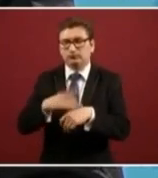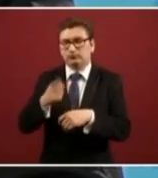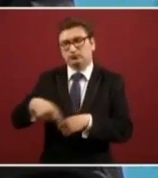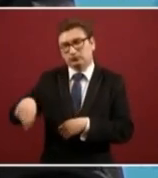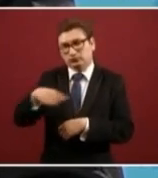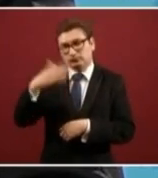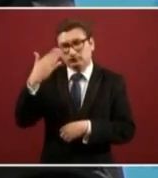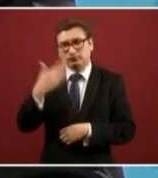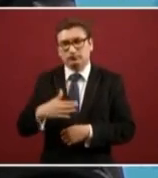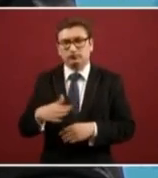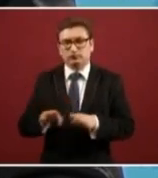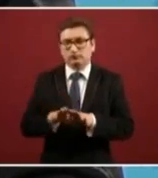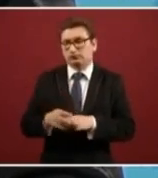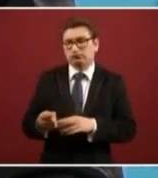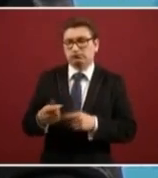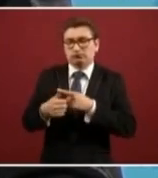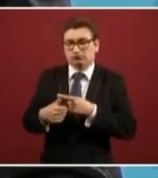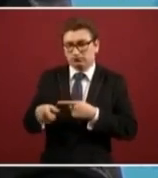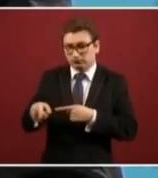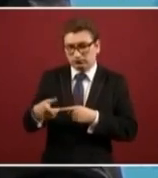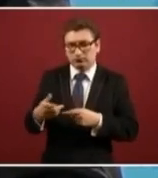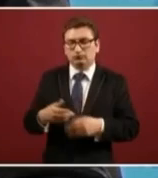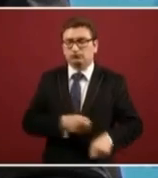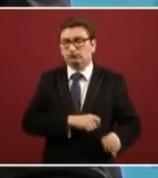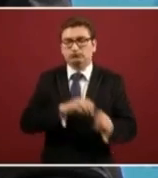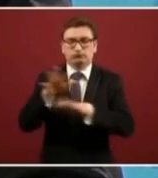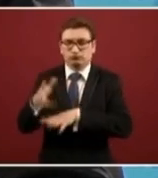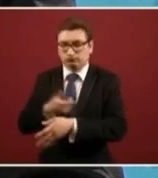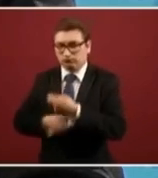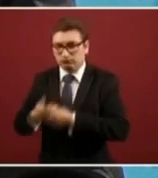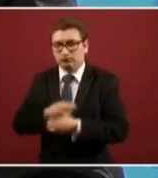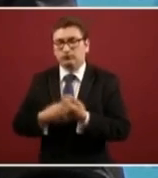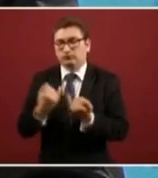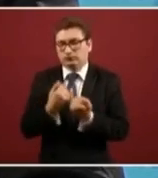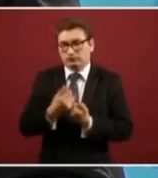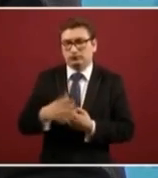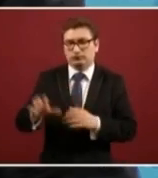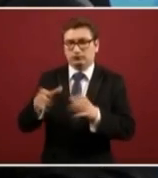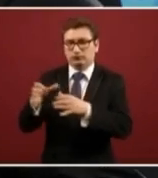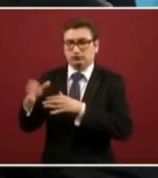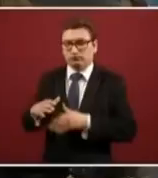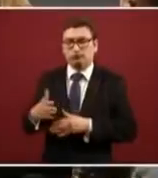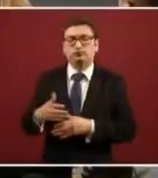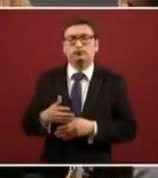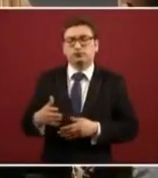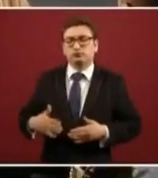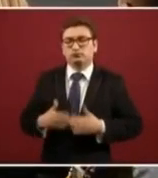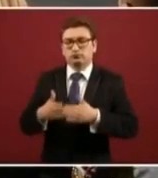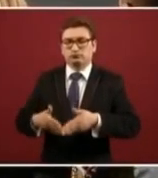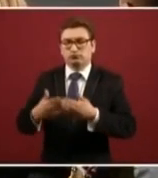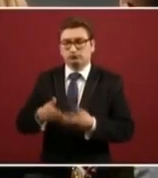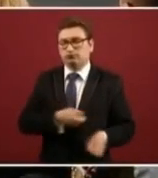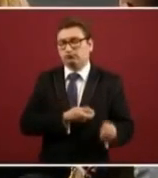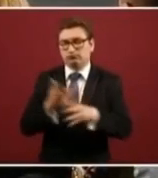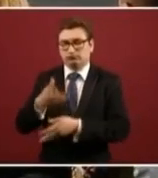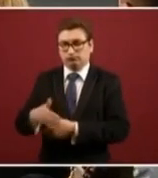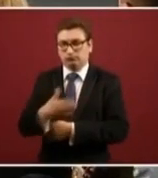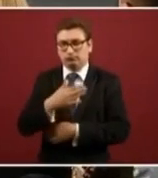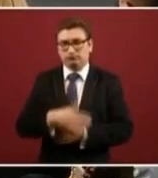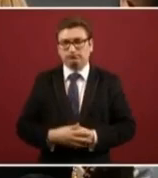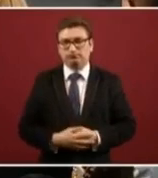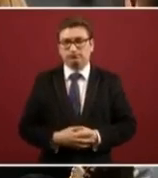ser solamente un sector primario y tengamos más bienestar en las comunidades pesqueras de nuestro país. ¿Es cuánto, señor presidente?